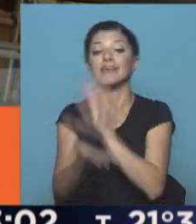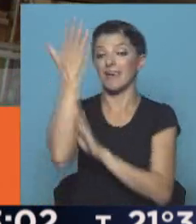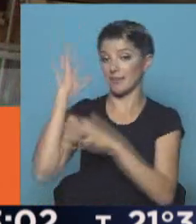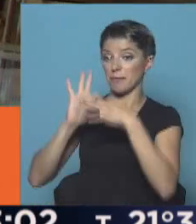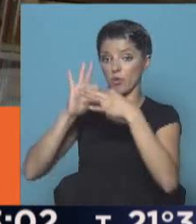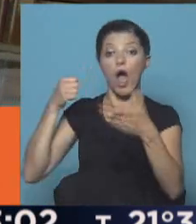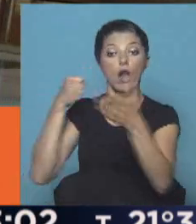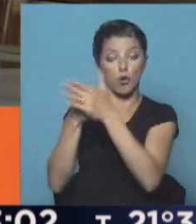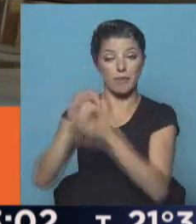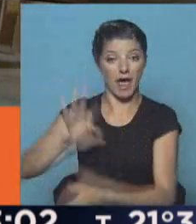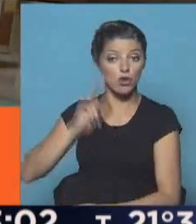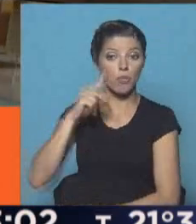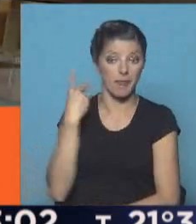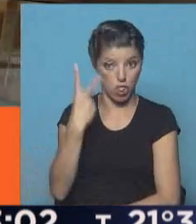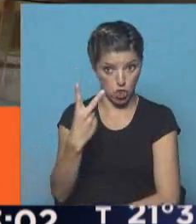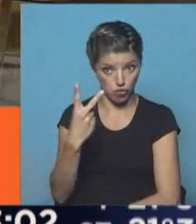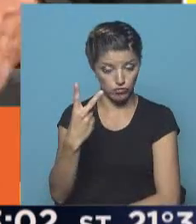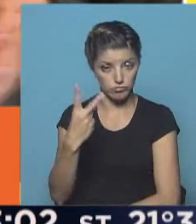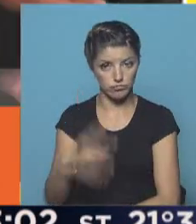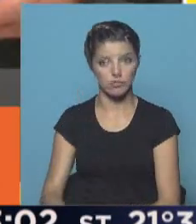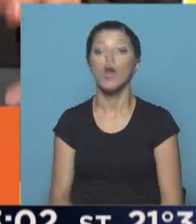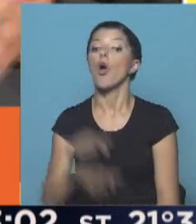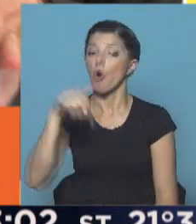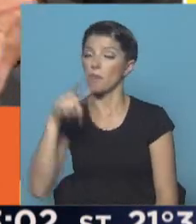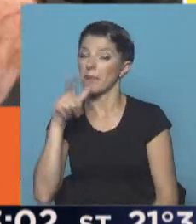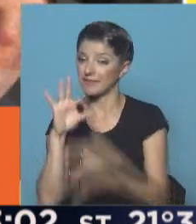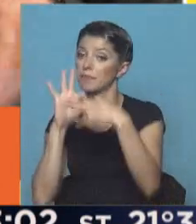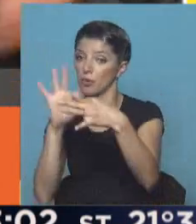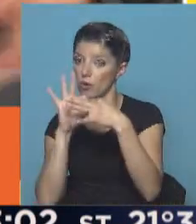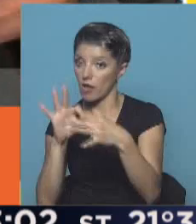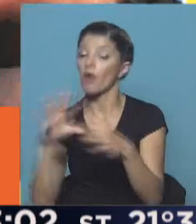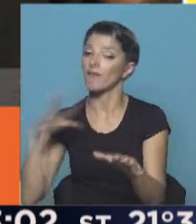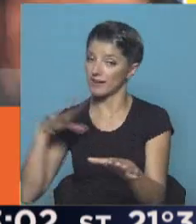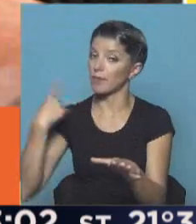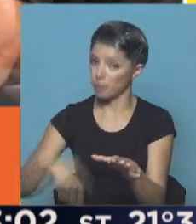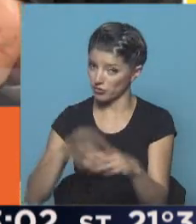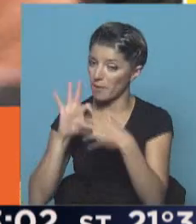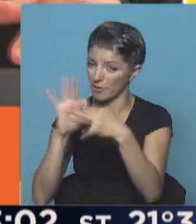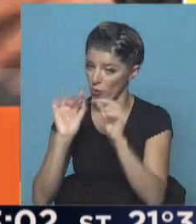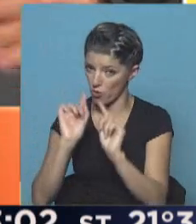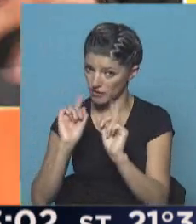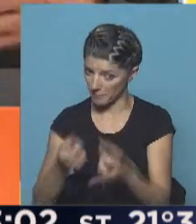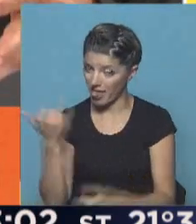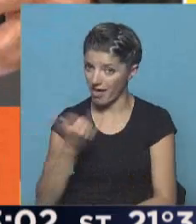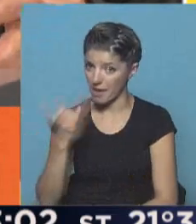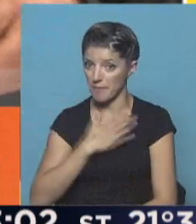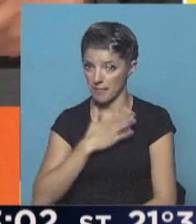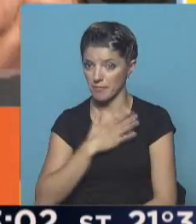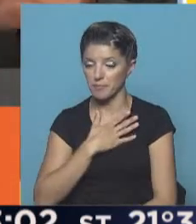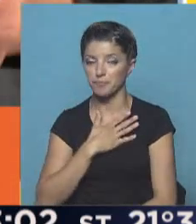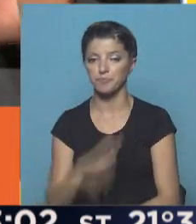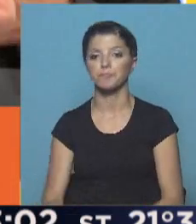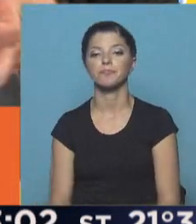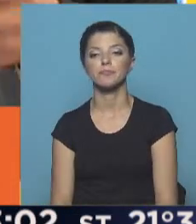2002, hoy, y que hoy creo que tienen bastante que ver con el tema del desabastecimiento y los canales de distribución,